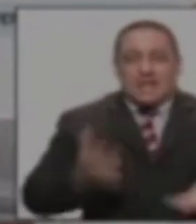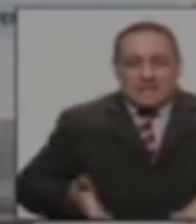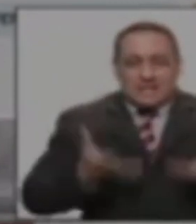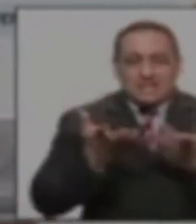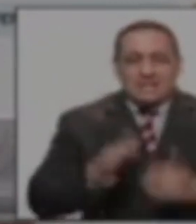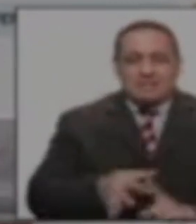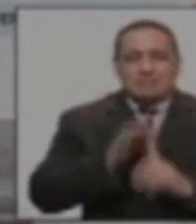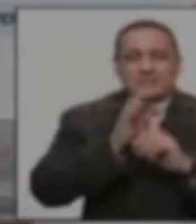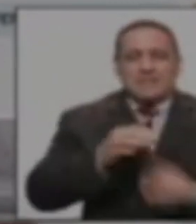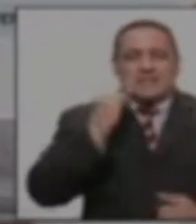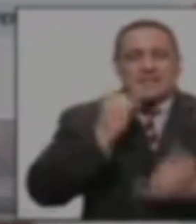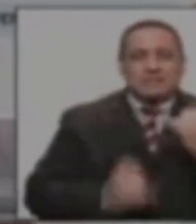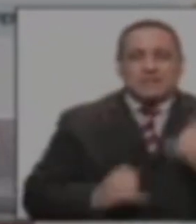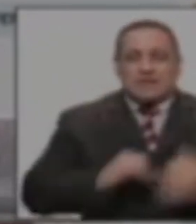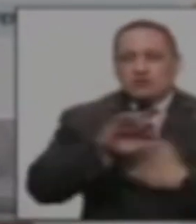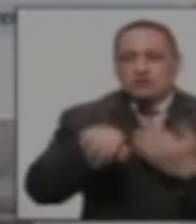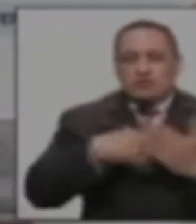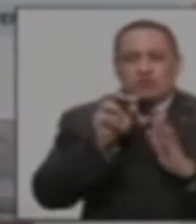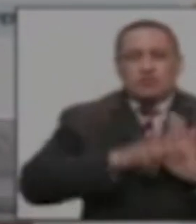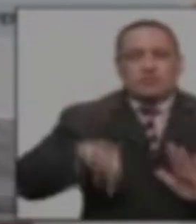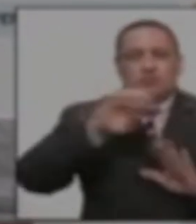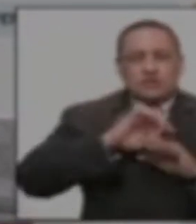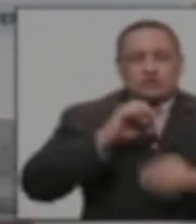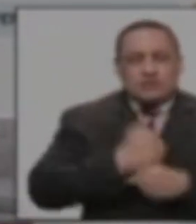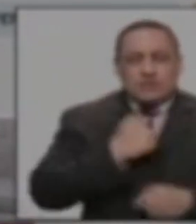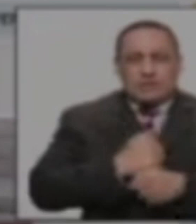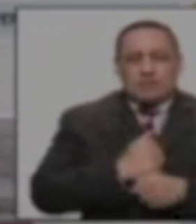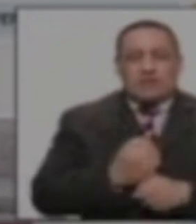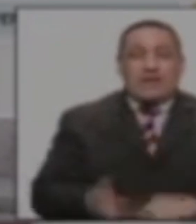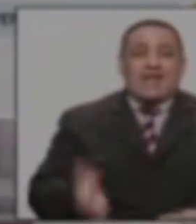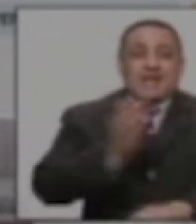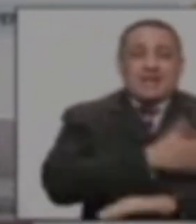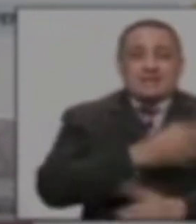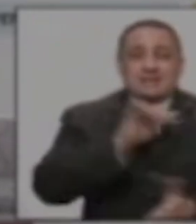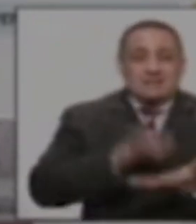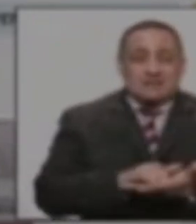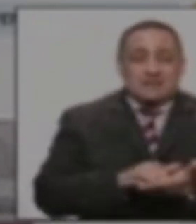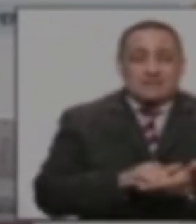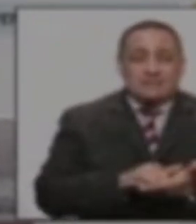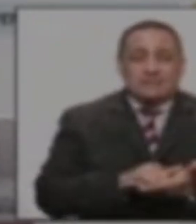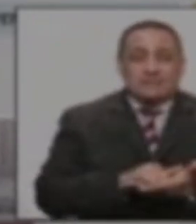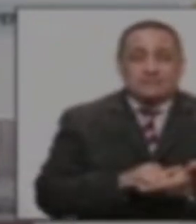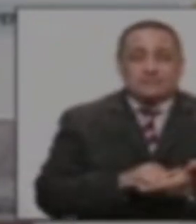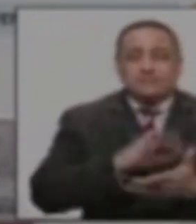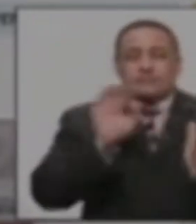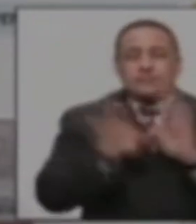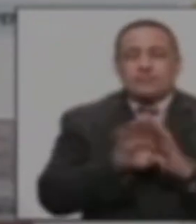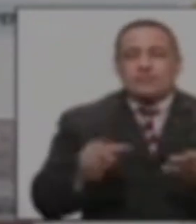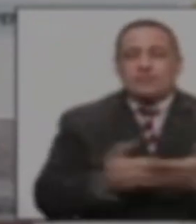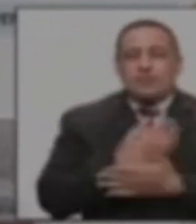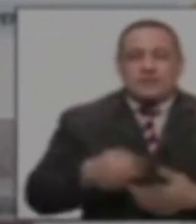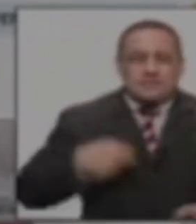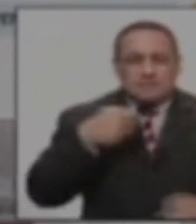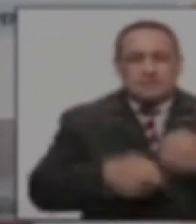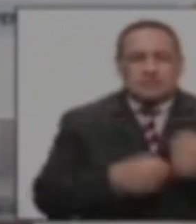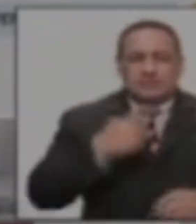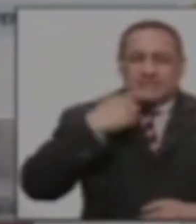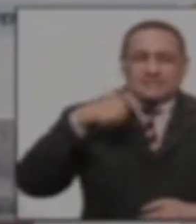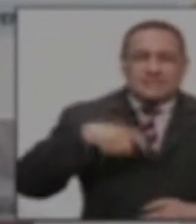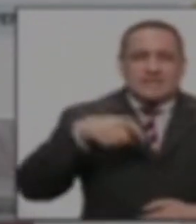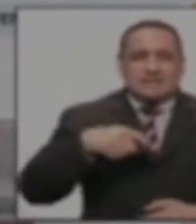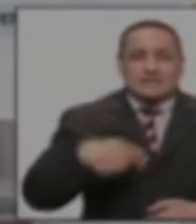que dar prioridad a terminar los proyectos en ejecución antes que nuevas inversiones que son muy